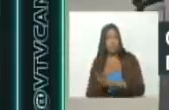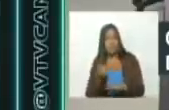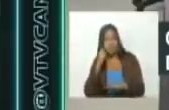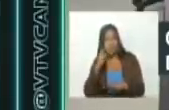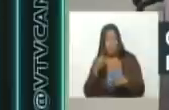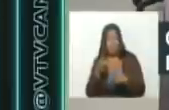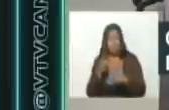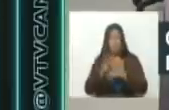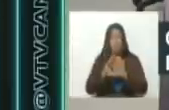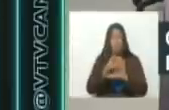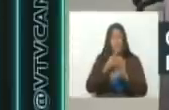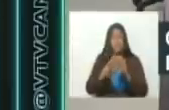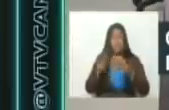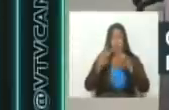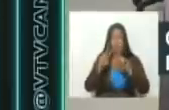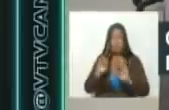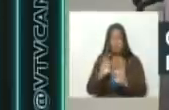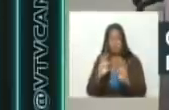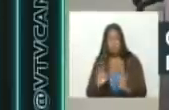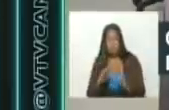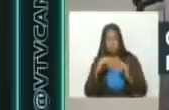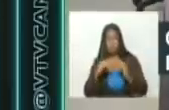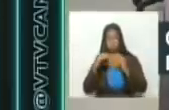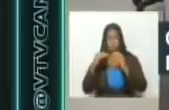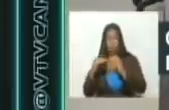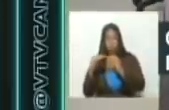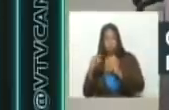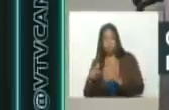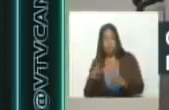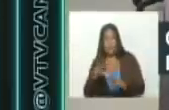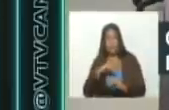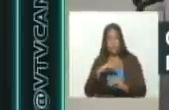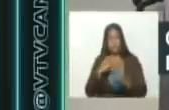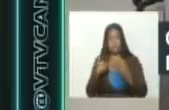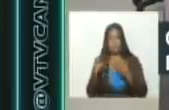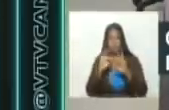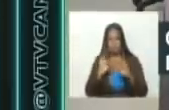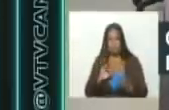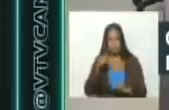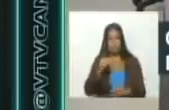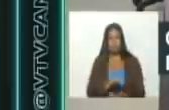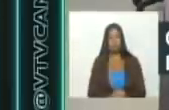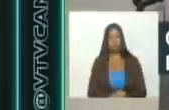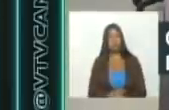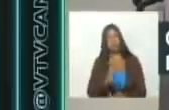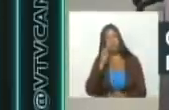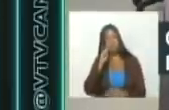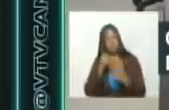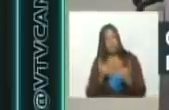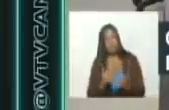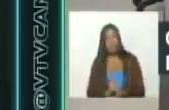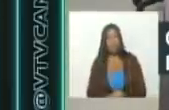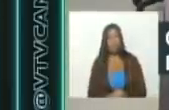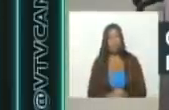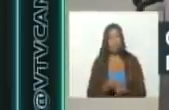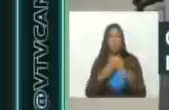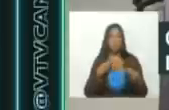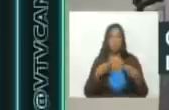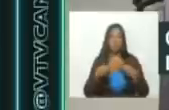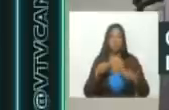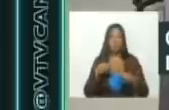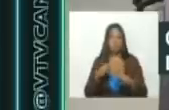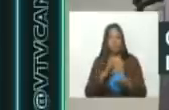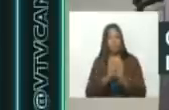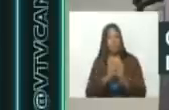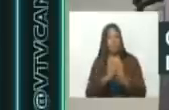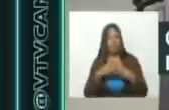puede preservar mejor el valor allí, tiene mayor estabilidad, es más aceptable, etc. Y eso ocurrió también, de manera espontánea. Eso no lo decretó el